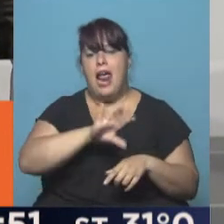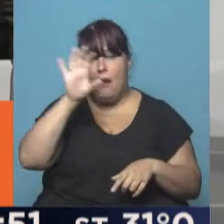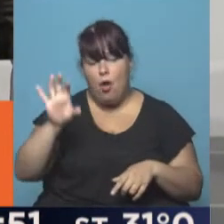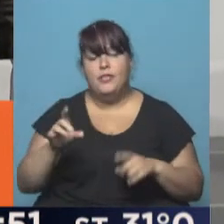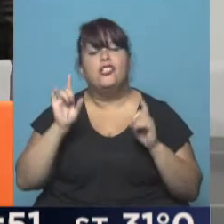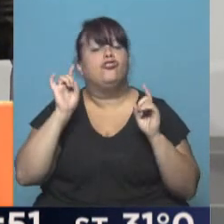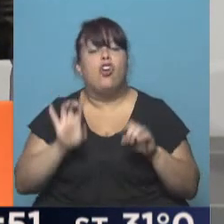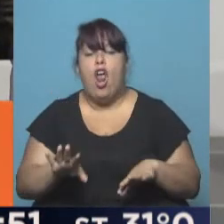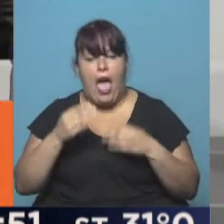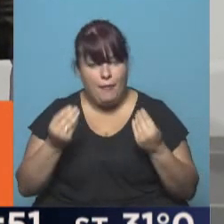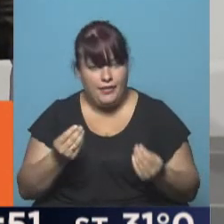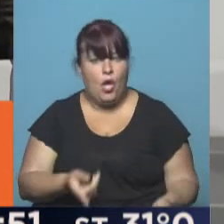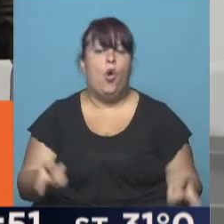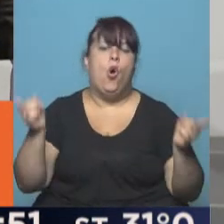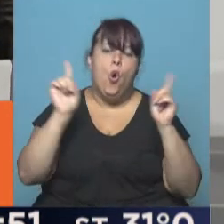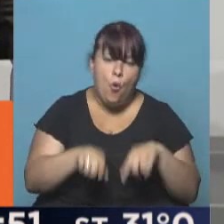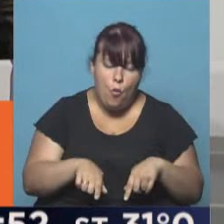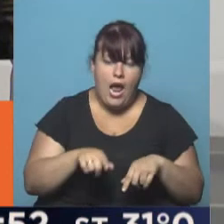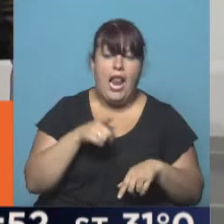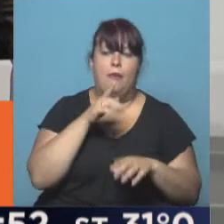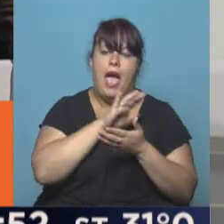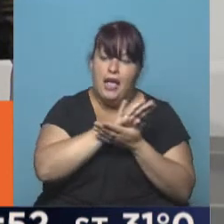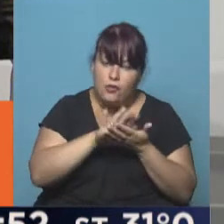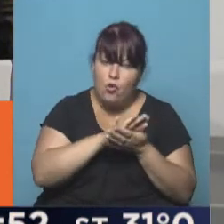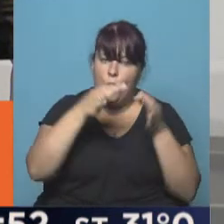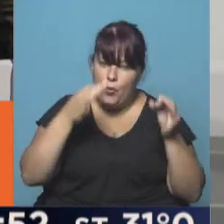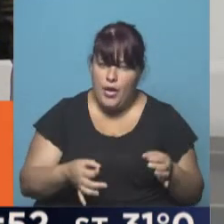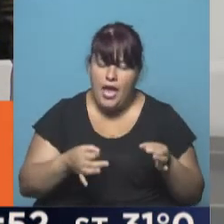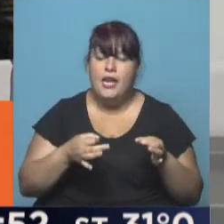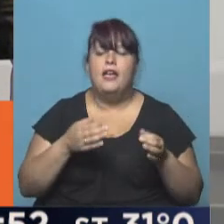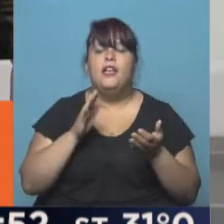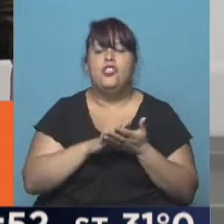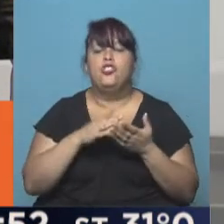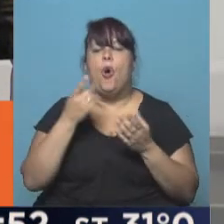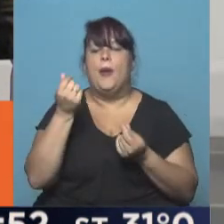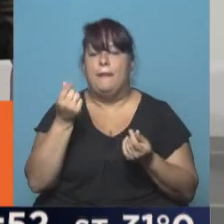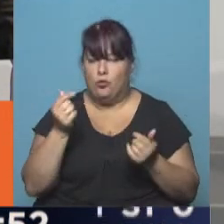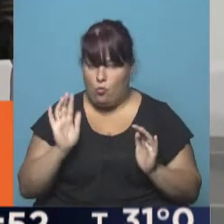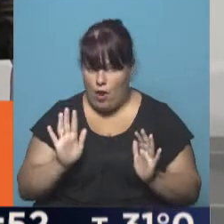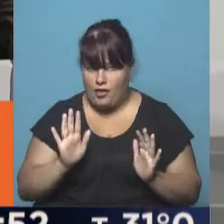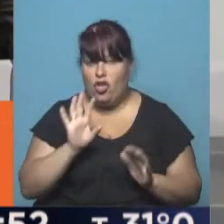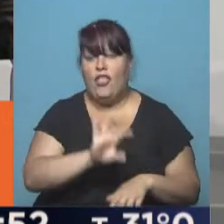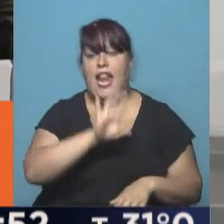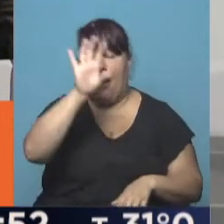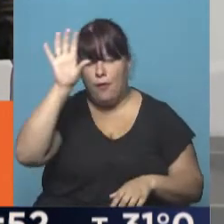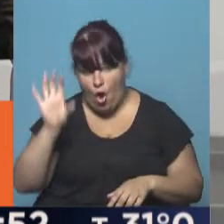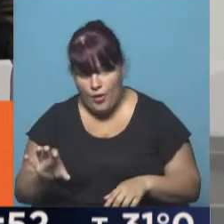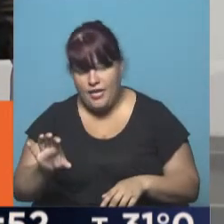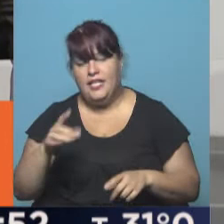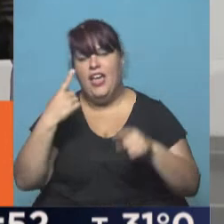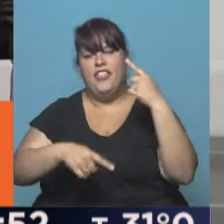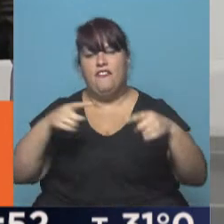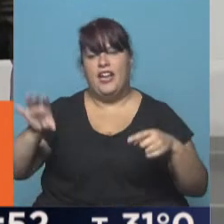que simplemente vuelve a poner las cosas en su lugar en cuanto a los presupuestos provinciales de las